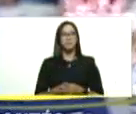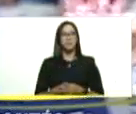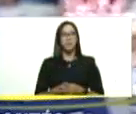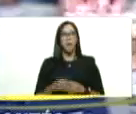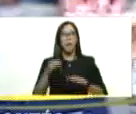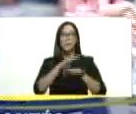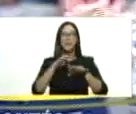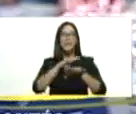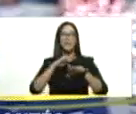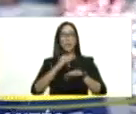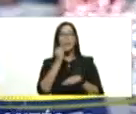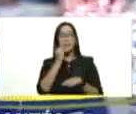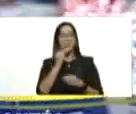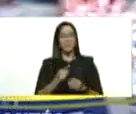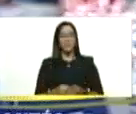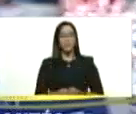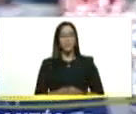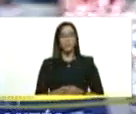ministro de Alimentación,